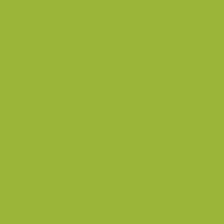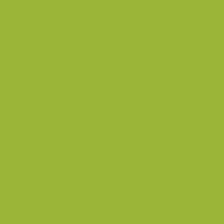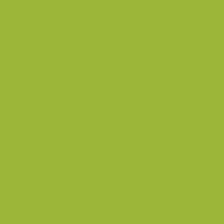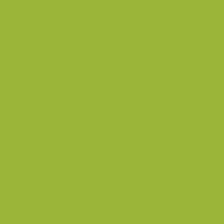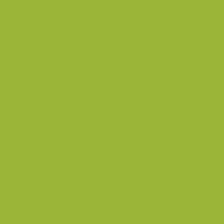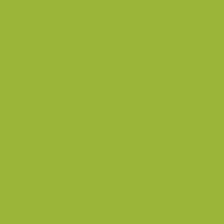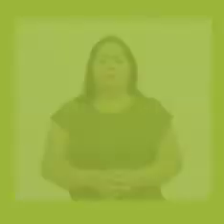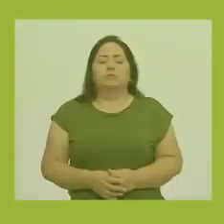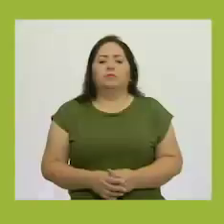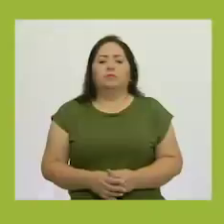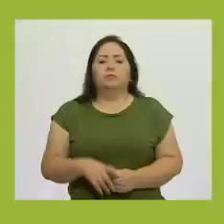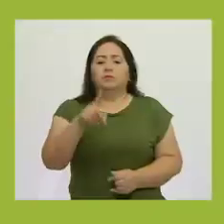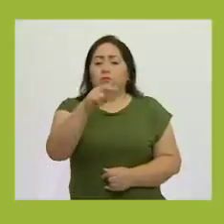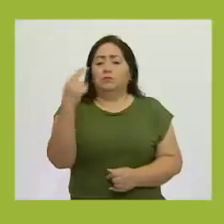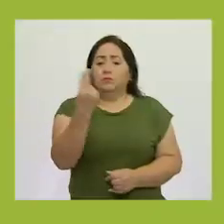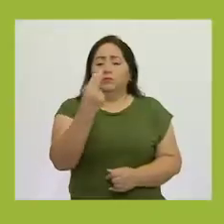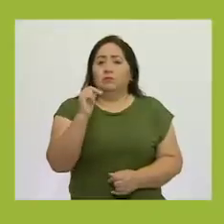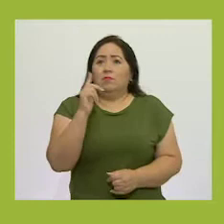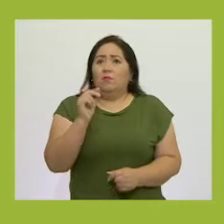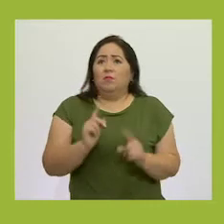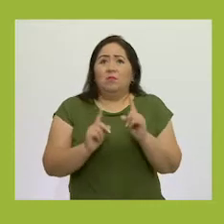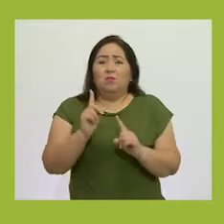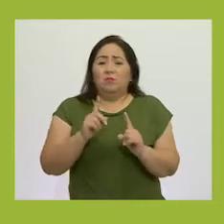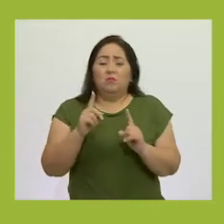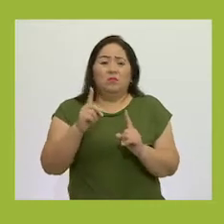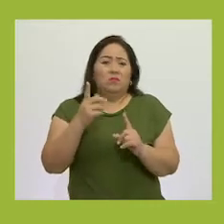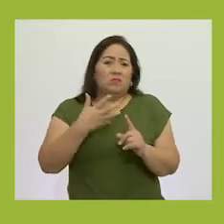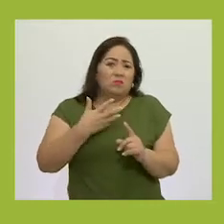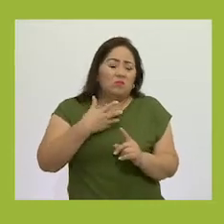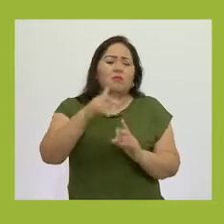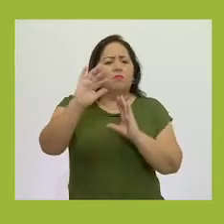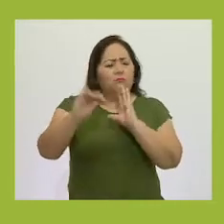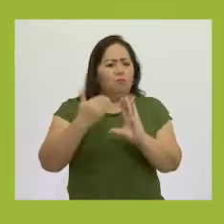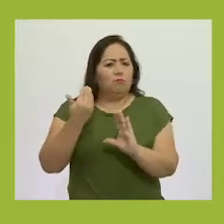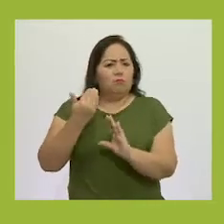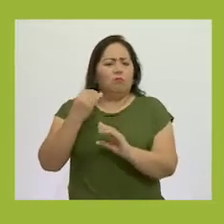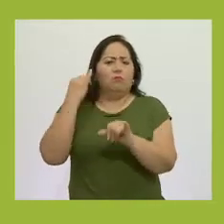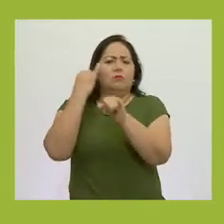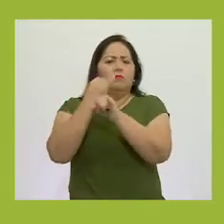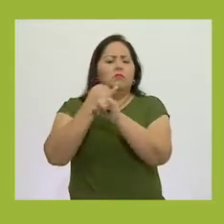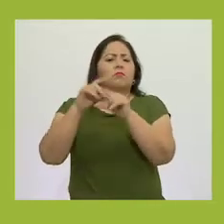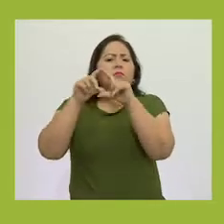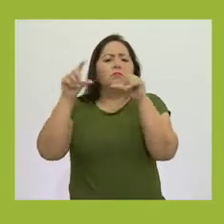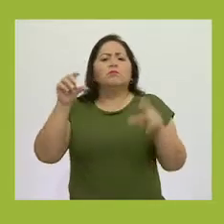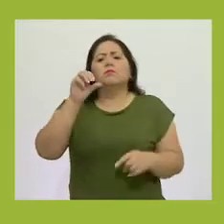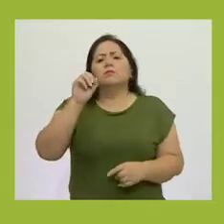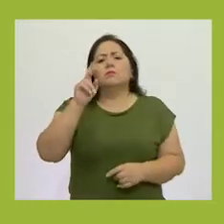Si necesitas ayuda para resolver tus dudas, contáctanos. Página de internet